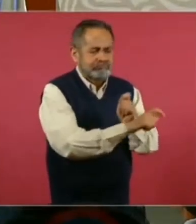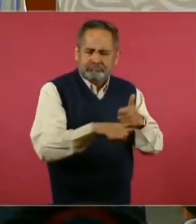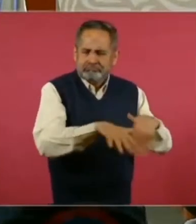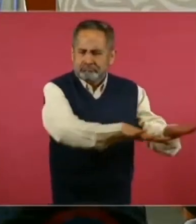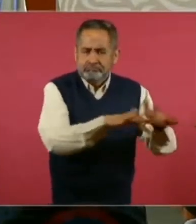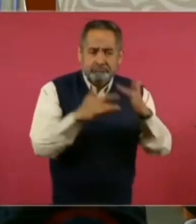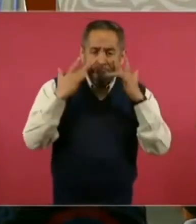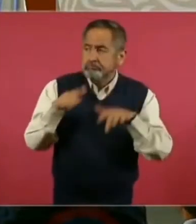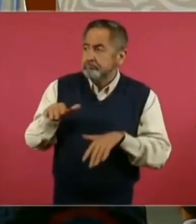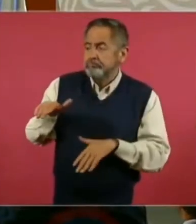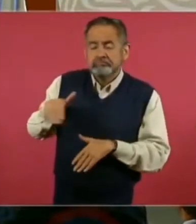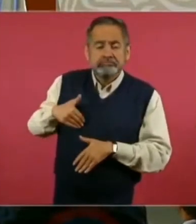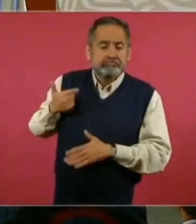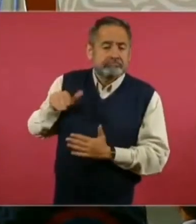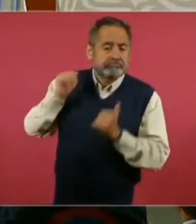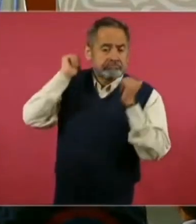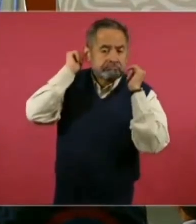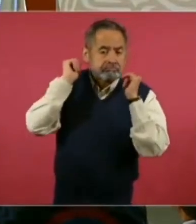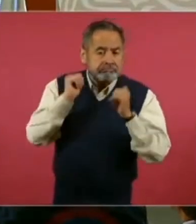Adelante.